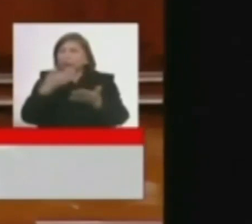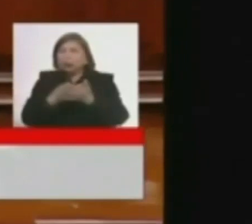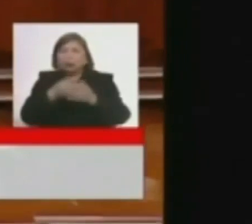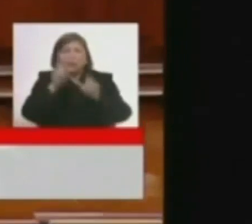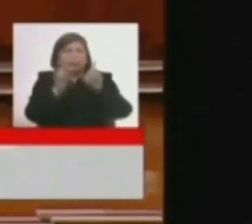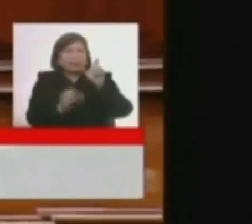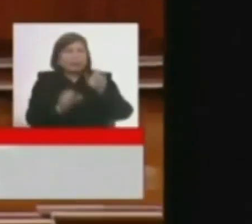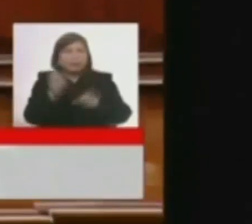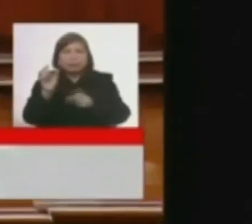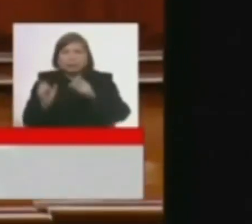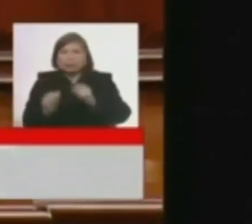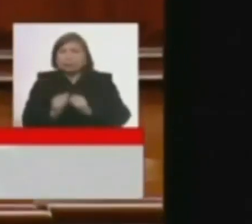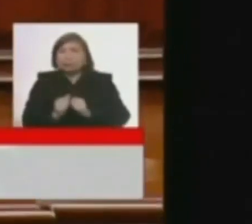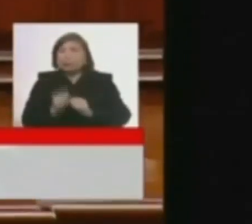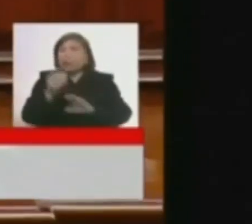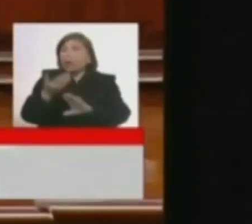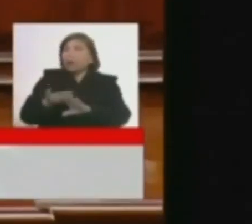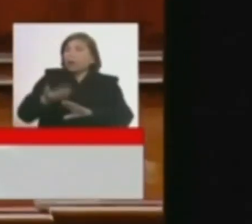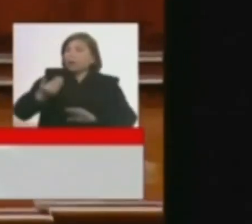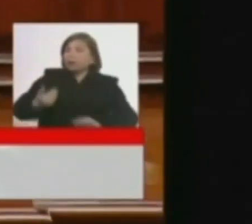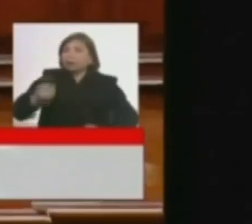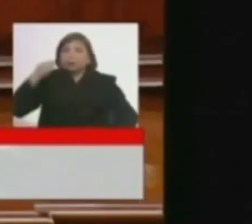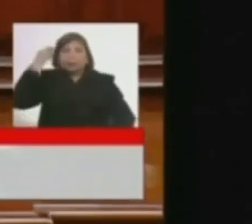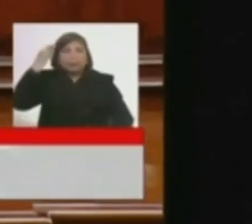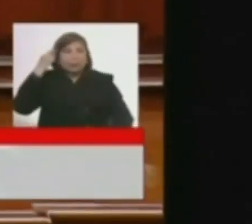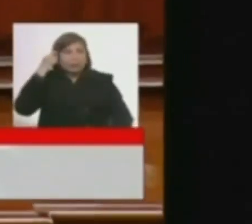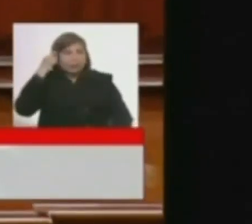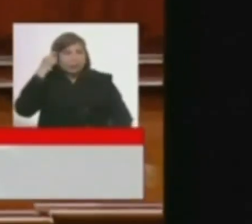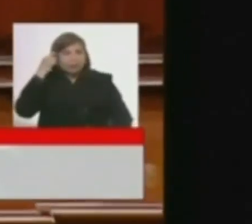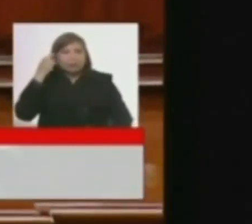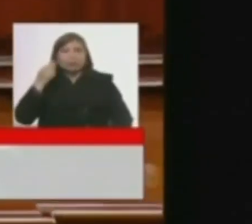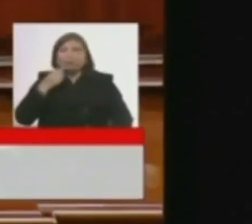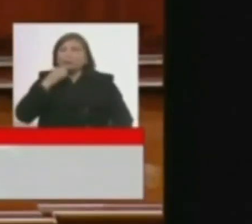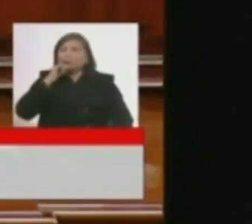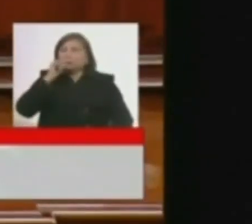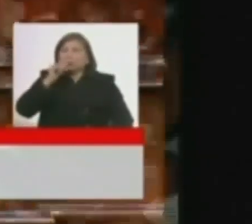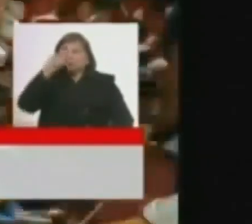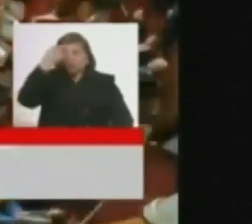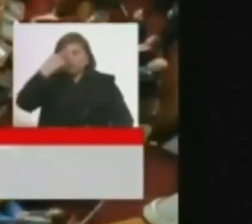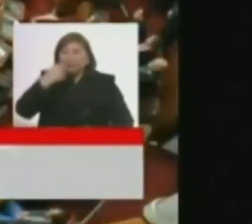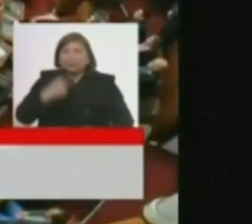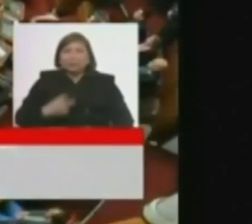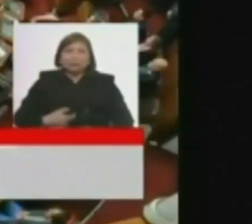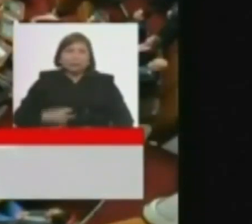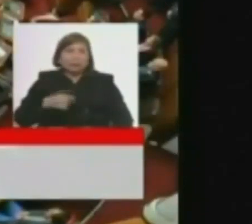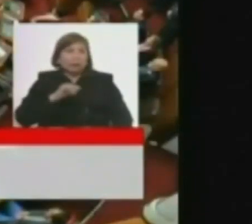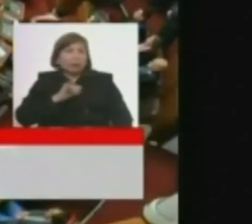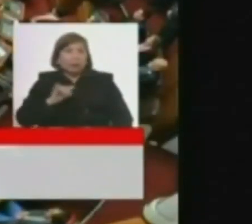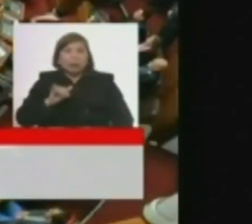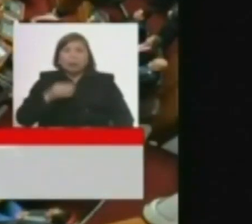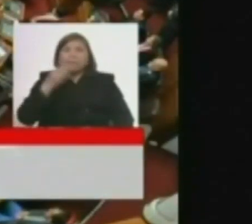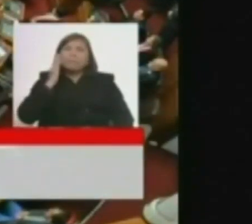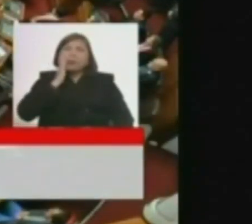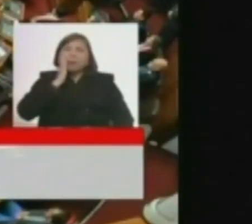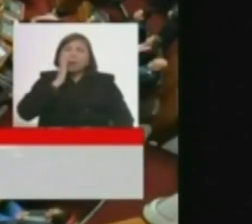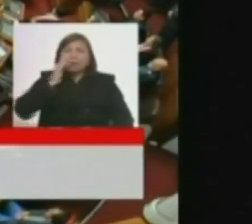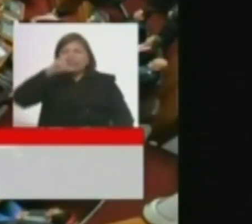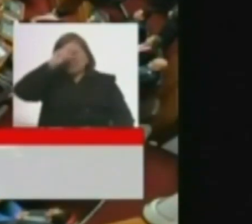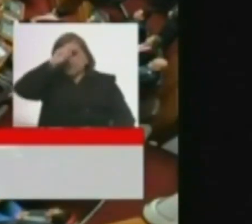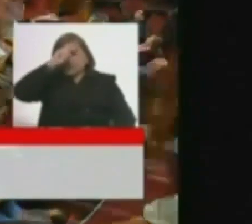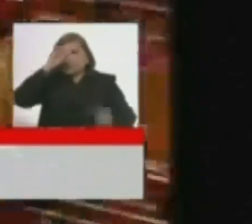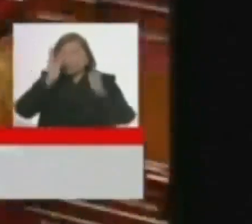ciudadanos. Antes que política, soy una ciudadana y madre